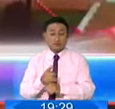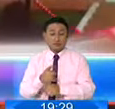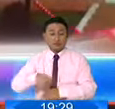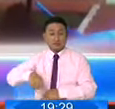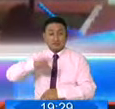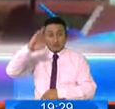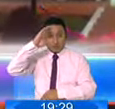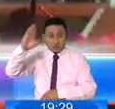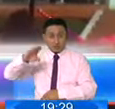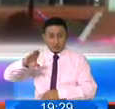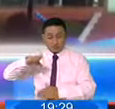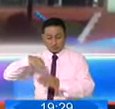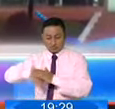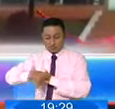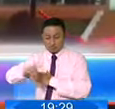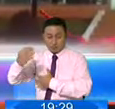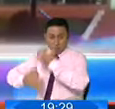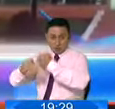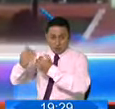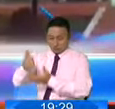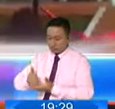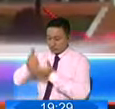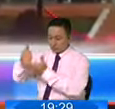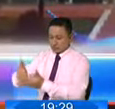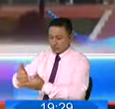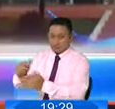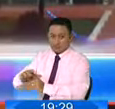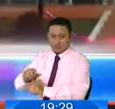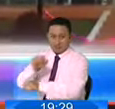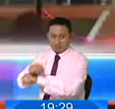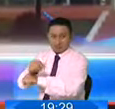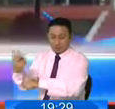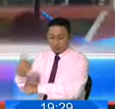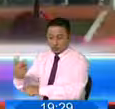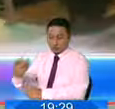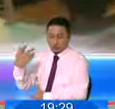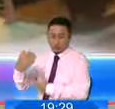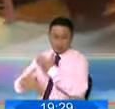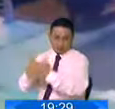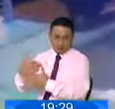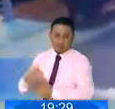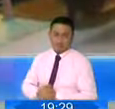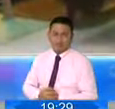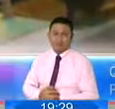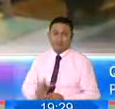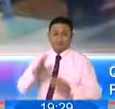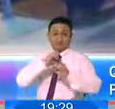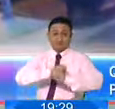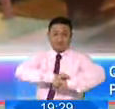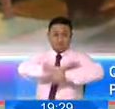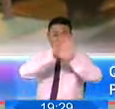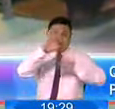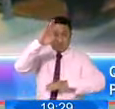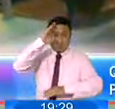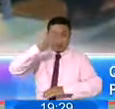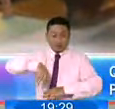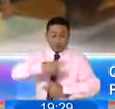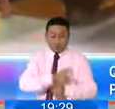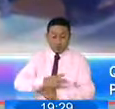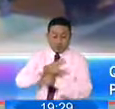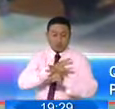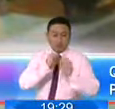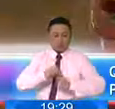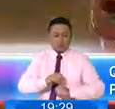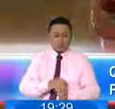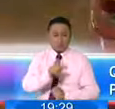fragancia, donde se les pone órdenes de la autoridad competente para el respectivo procedimiento. Noche y madrugada, donde los patrullajes preventivos permitieron